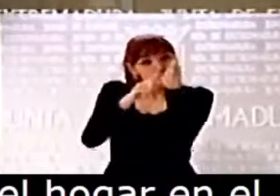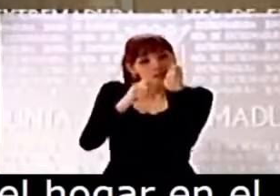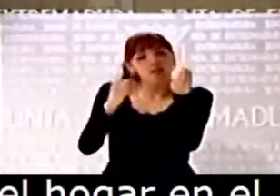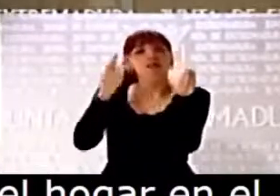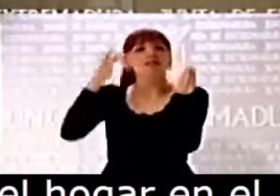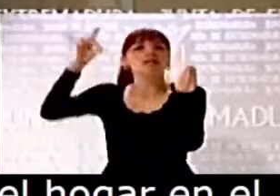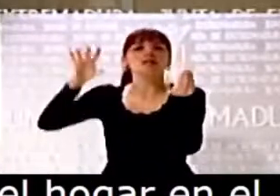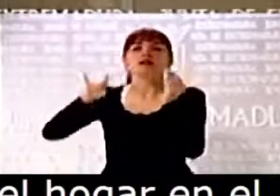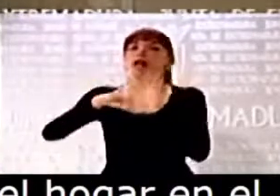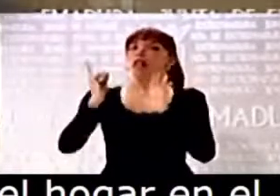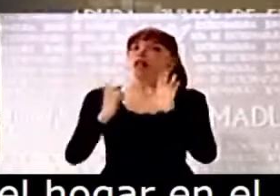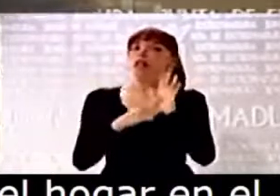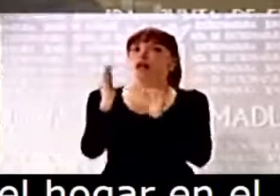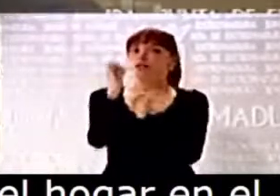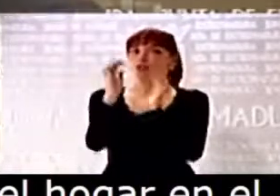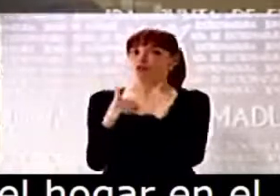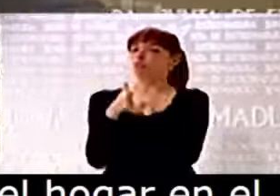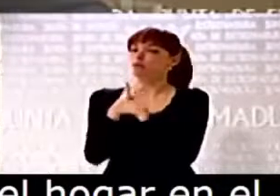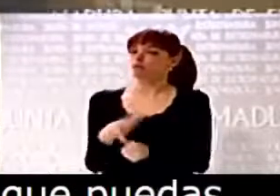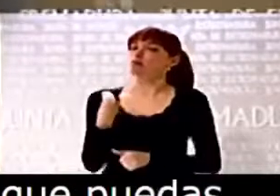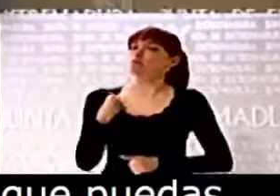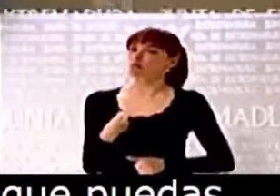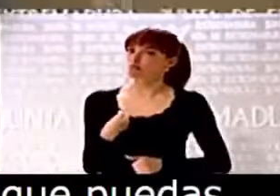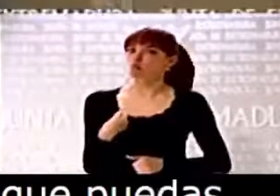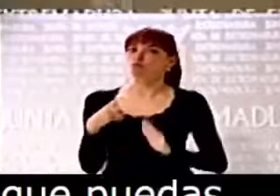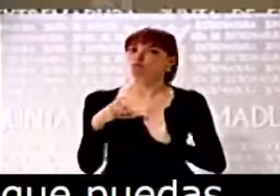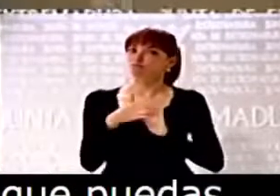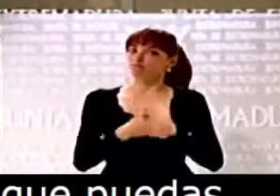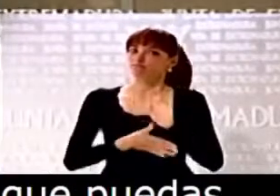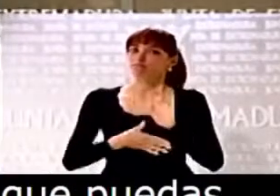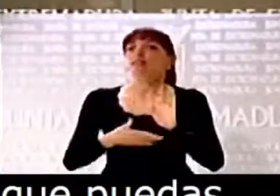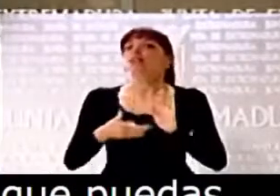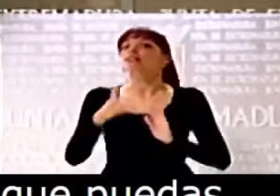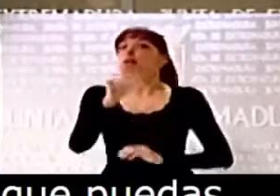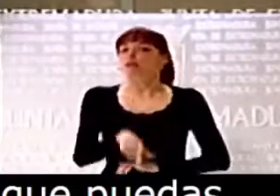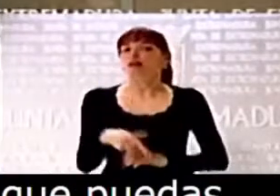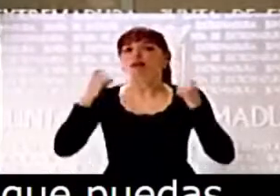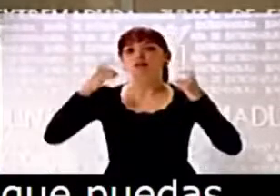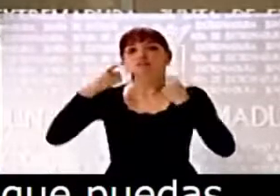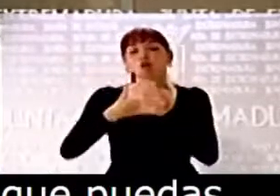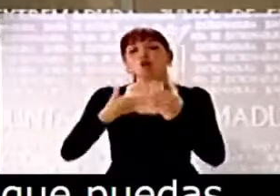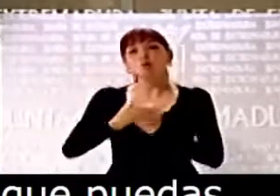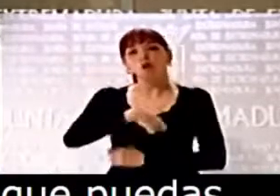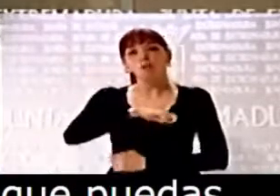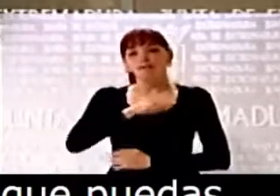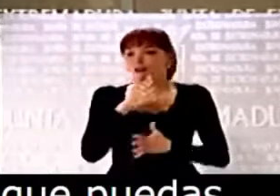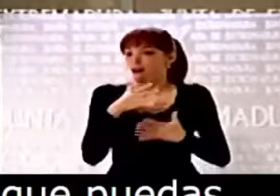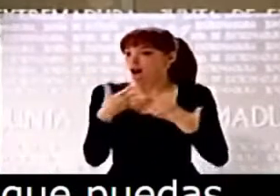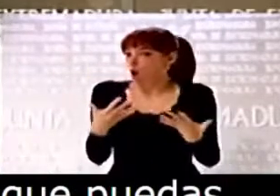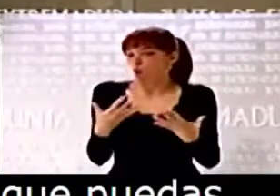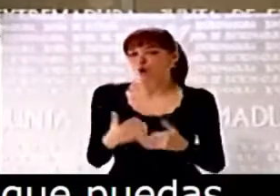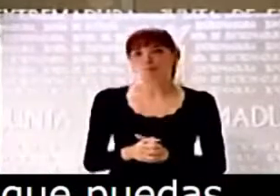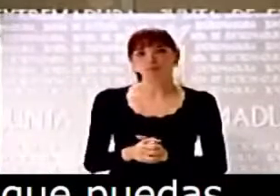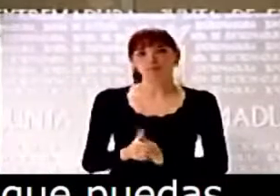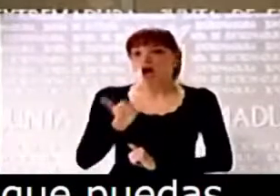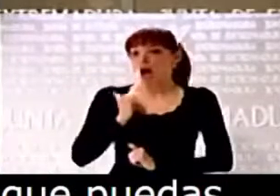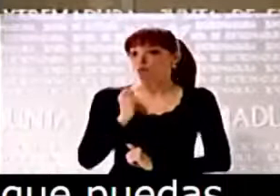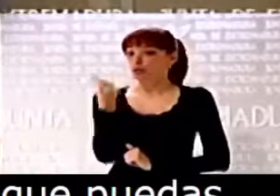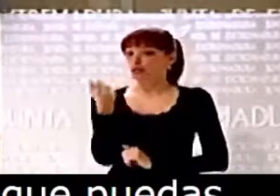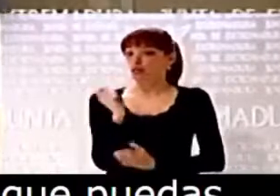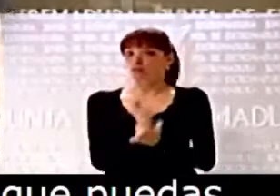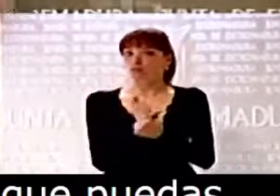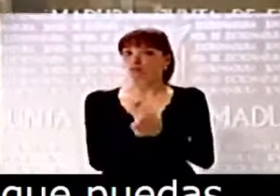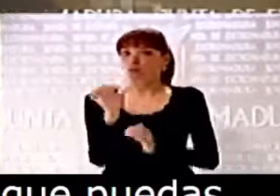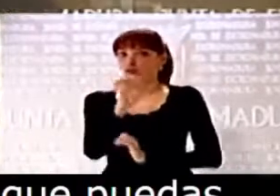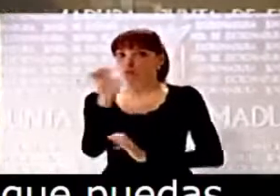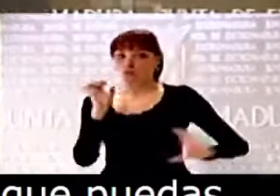Ley de Atención a la Dependencia, y creo que de eso va el esfuerzo que el Gobierno de España está haciendo ahora, aprovechando estos fondos para que tengamos